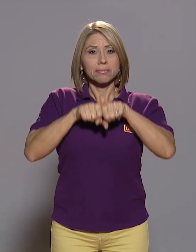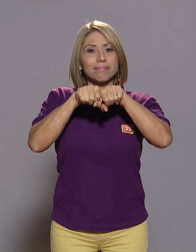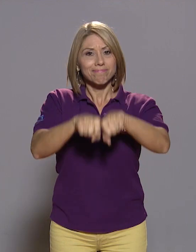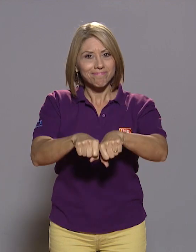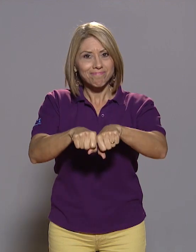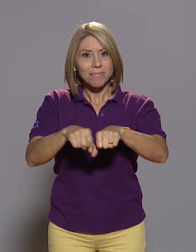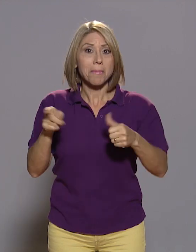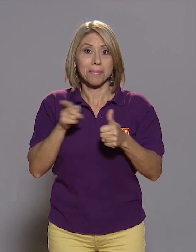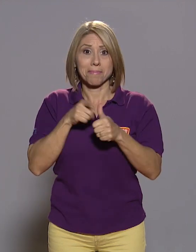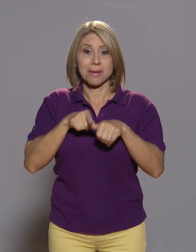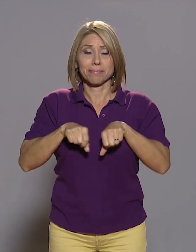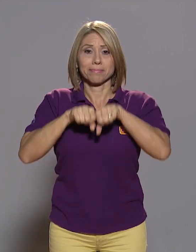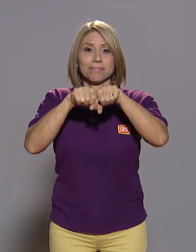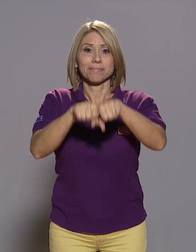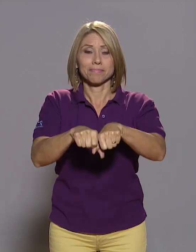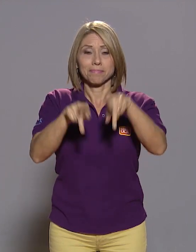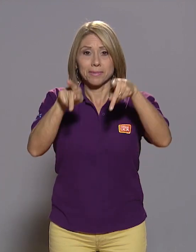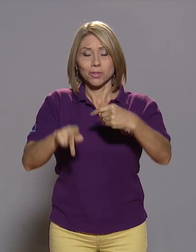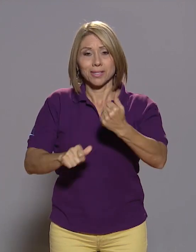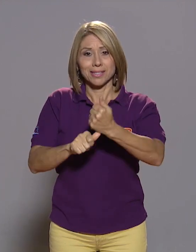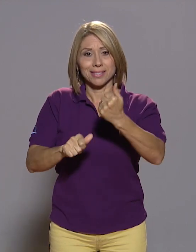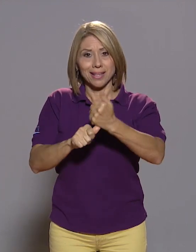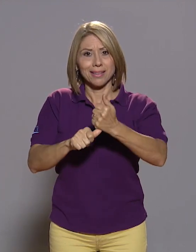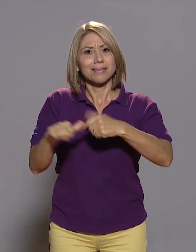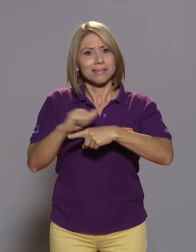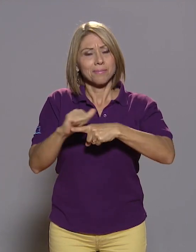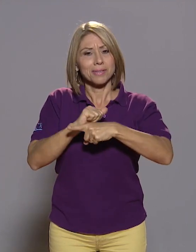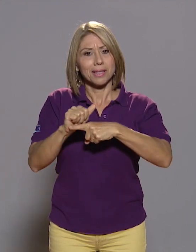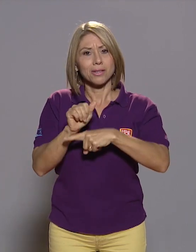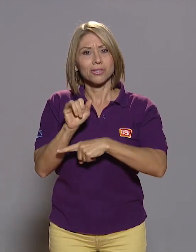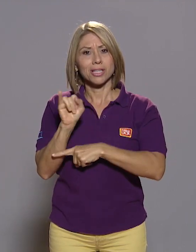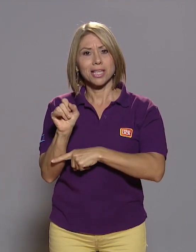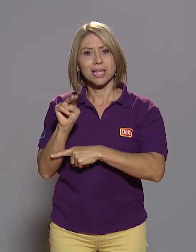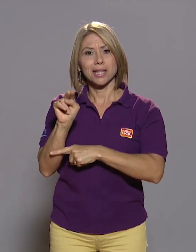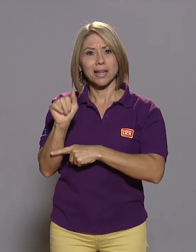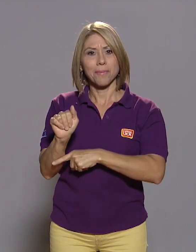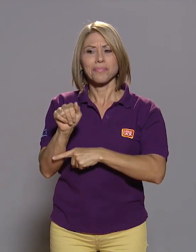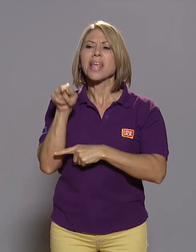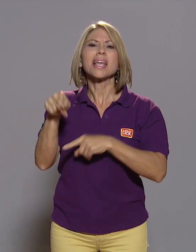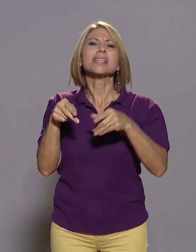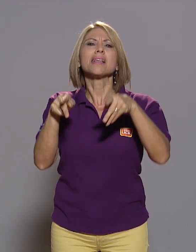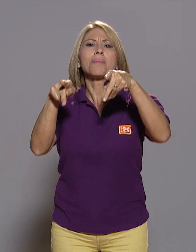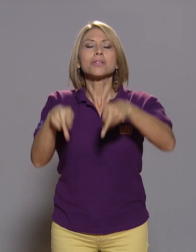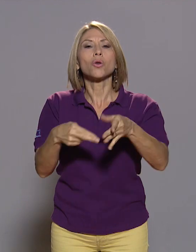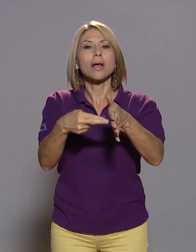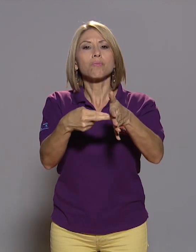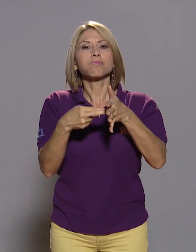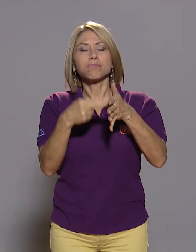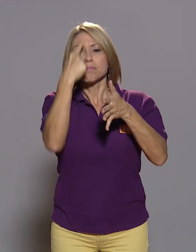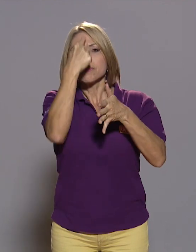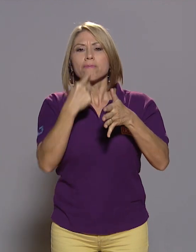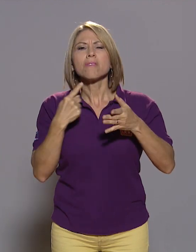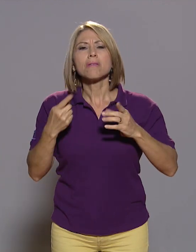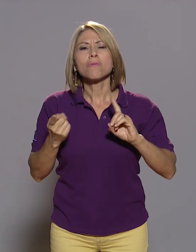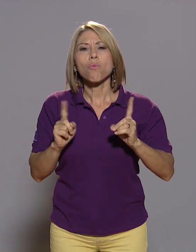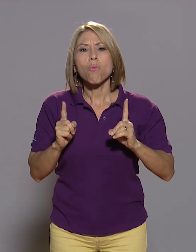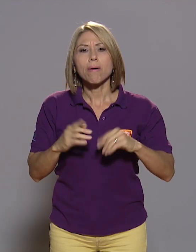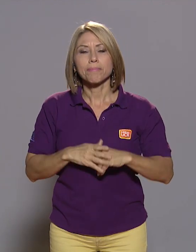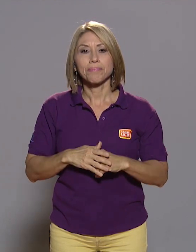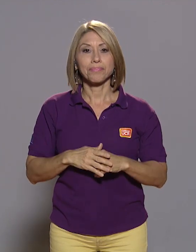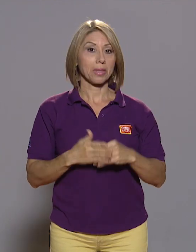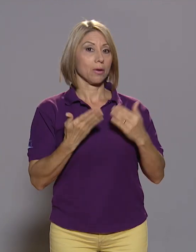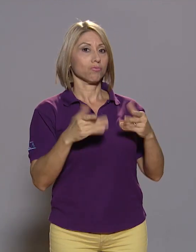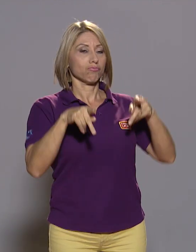de asistentes capacitados por el INAH. ¿Qué perfil tiene esta persona? Ok. Bueno, es una persona que